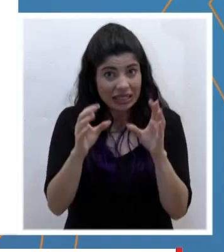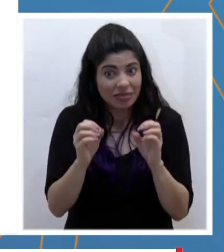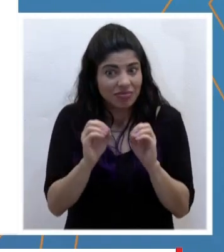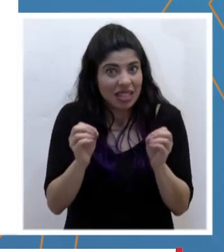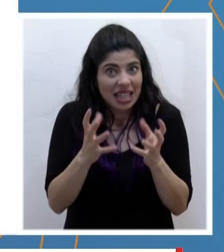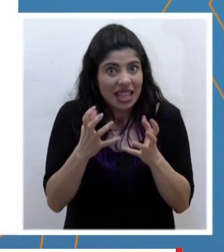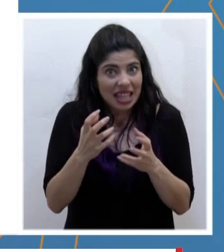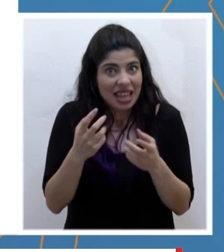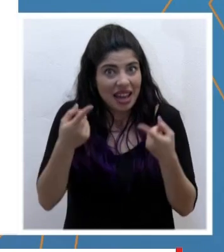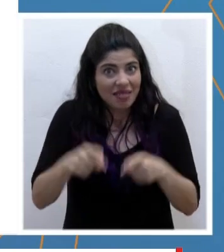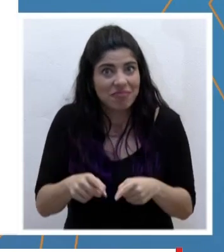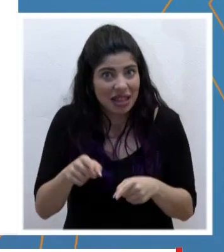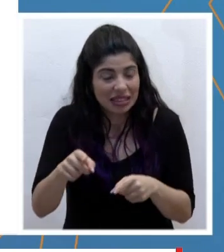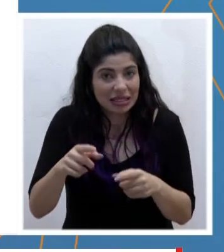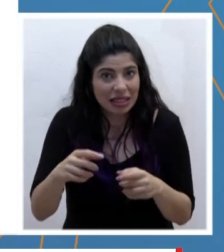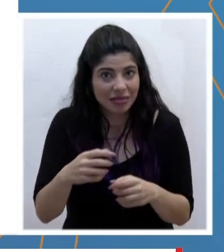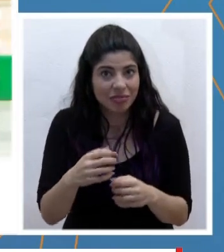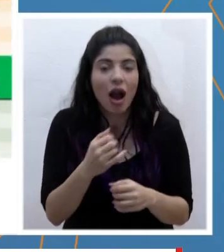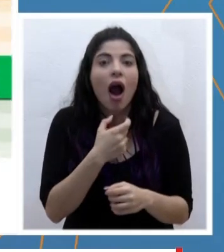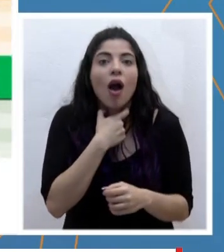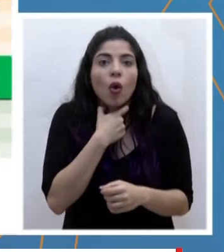ver.